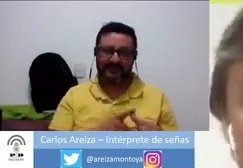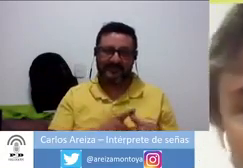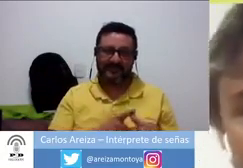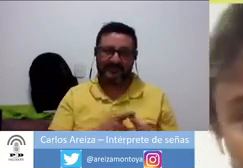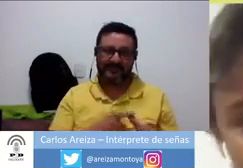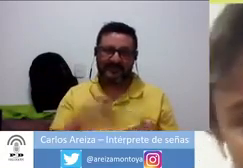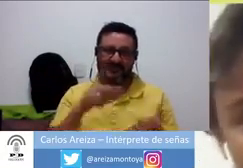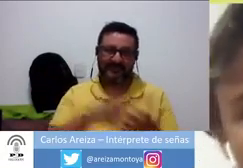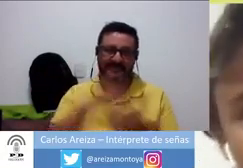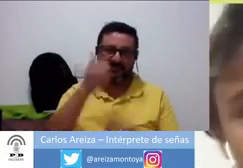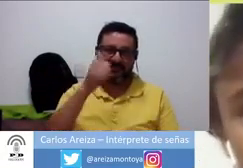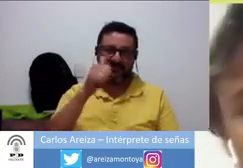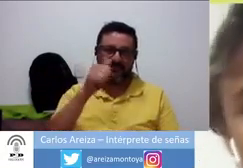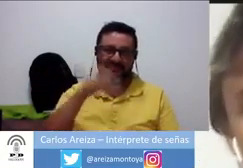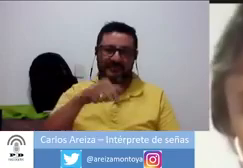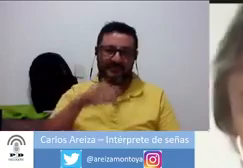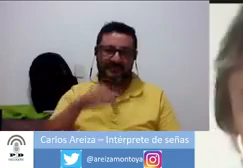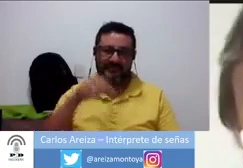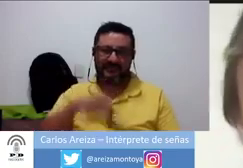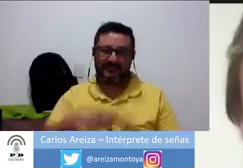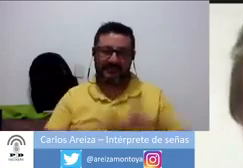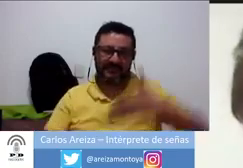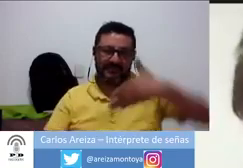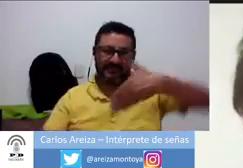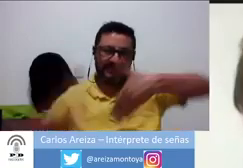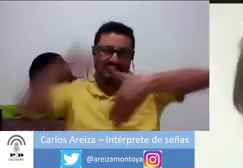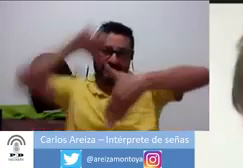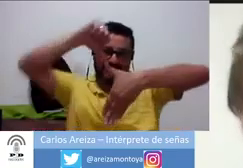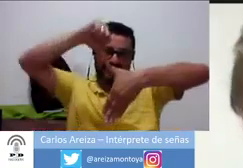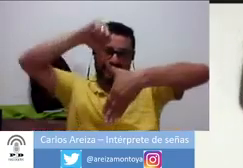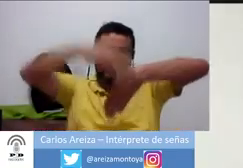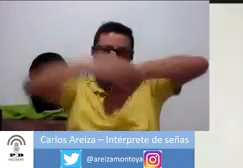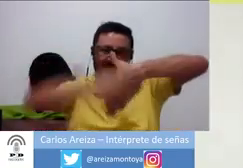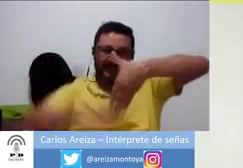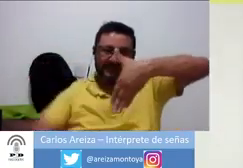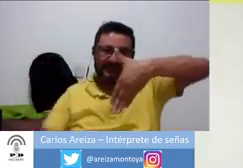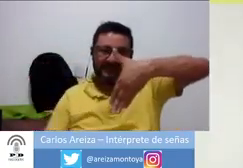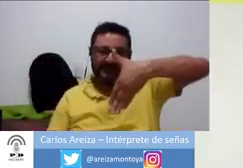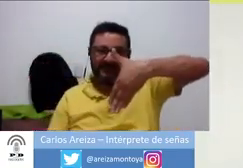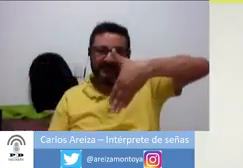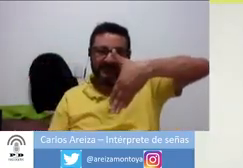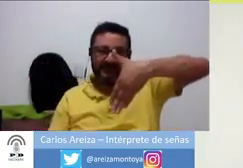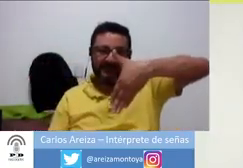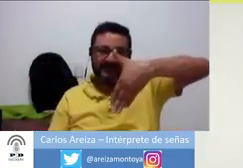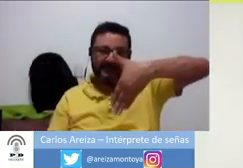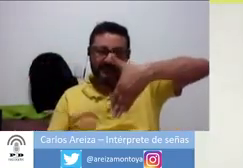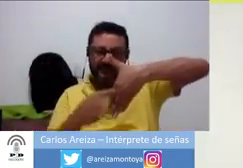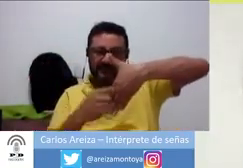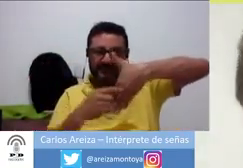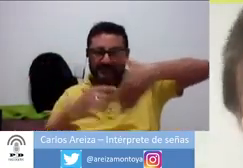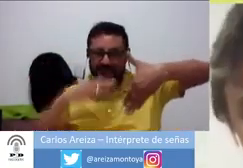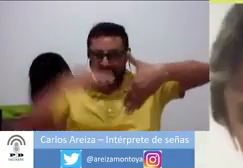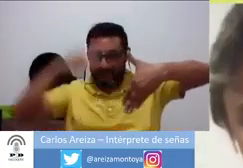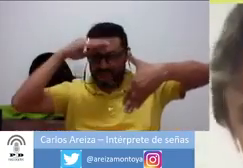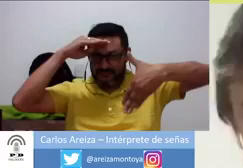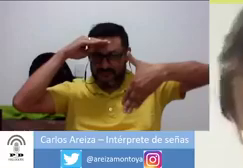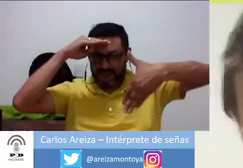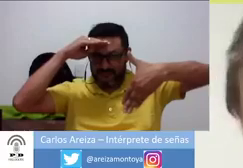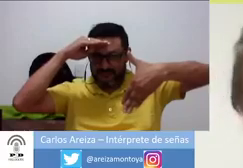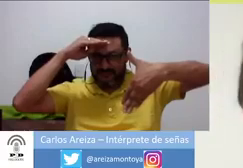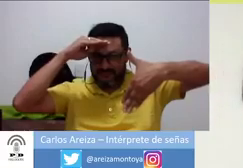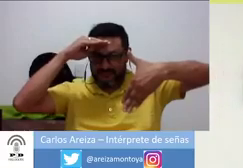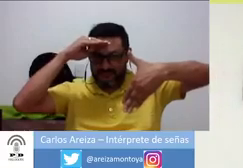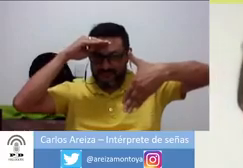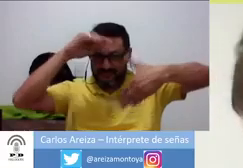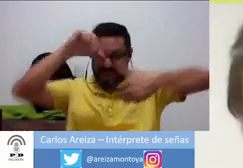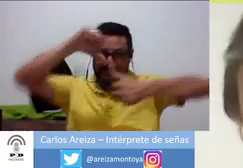Juegos Suramericanos de acá. En los de acá. Acá, Medellín. Eso, yo empecé. Juegos Centroamericanos, Medellín. Mayagüez, Juegos